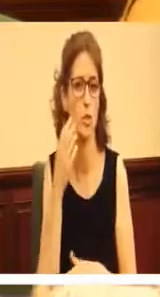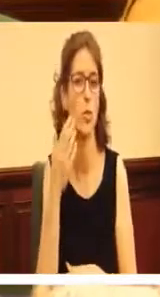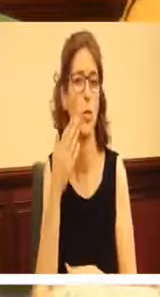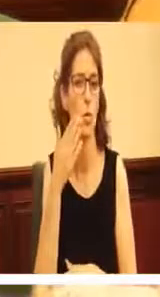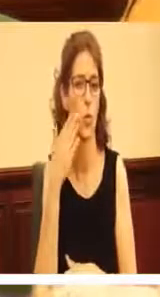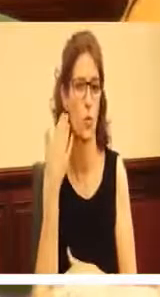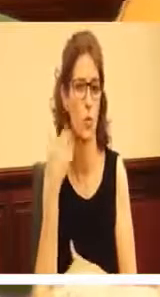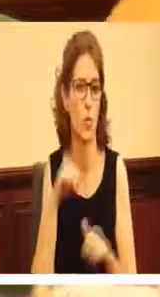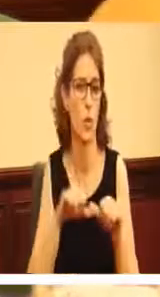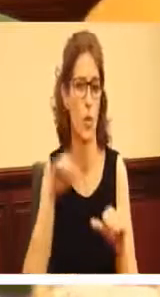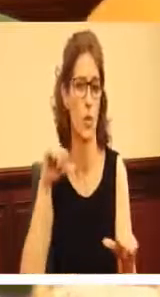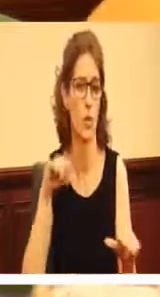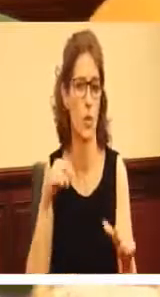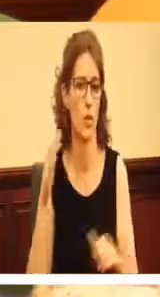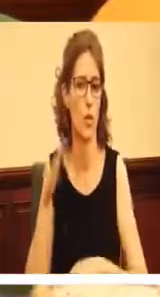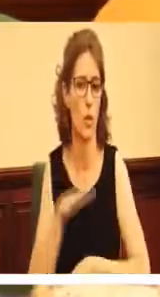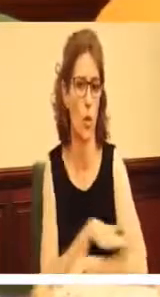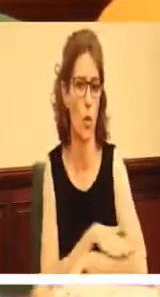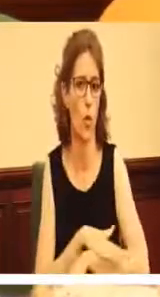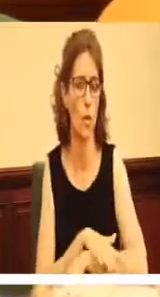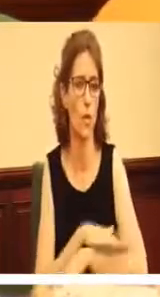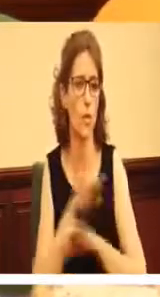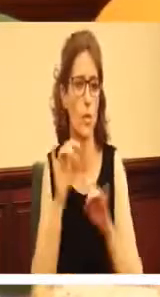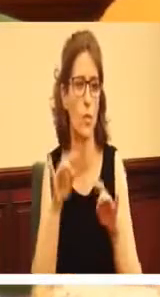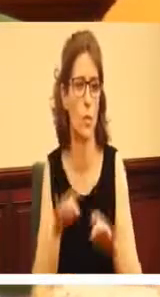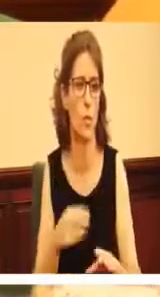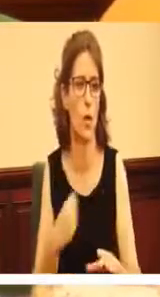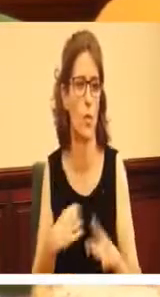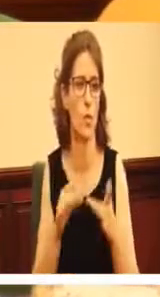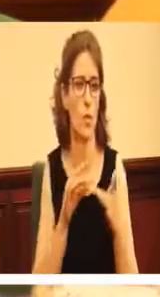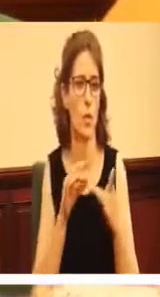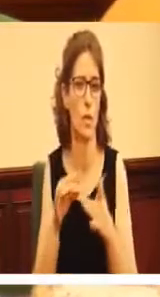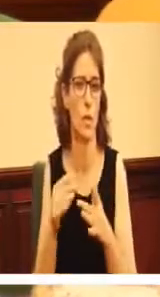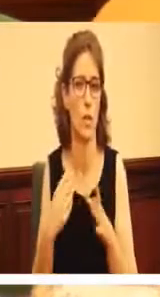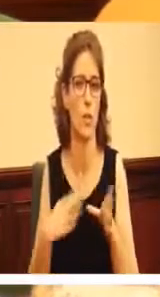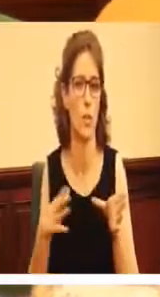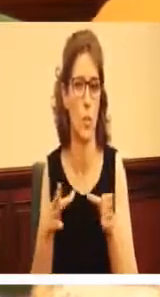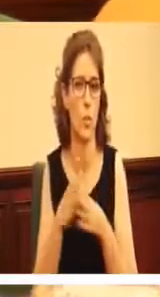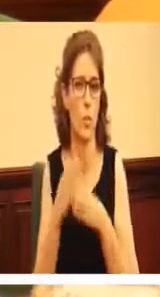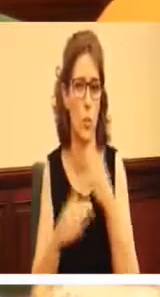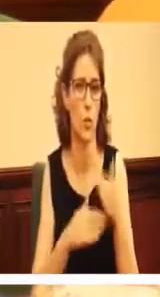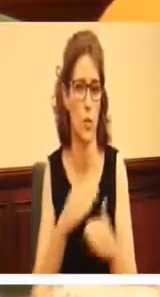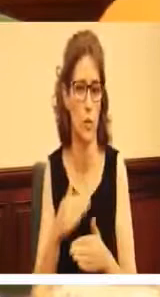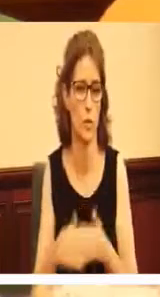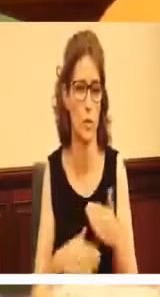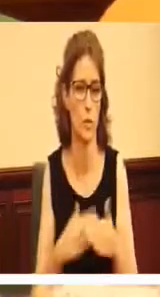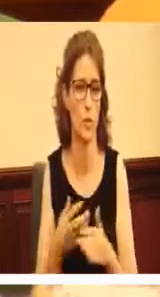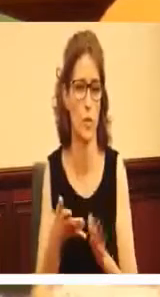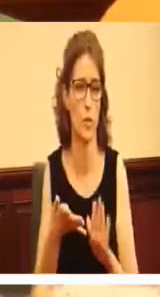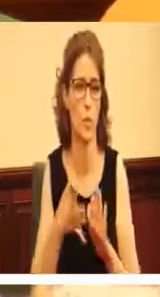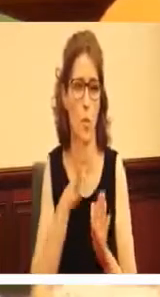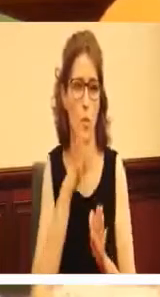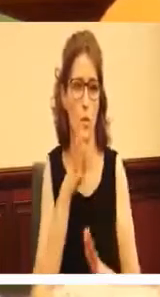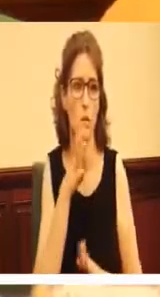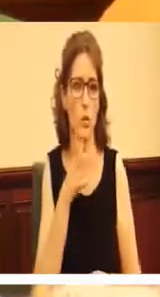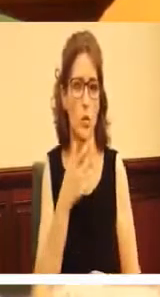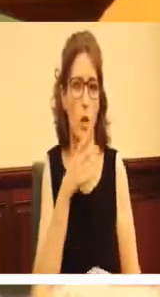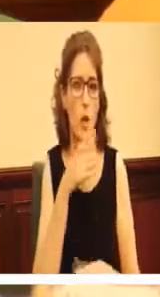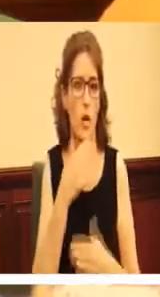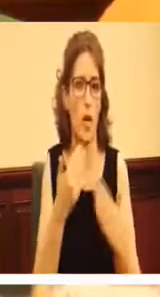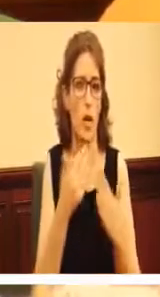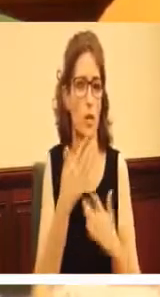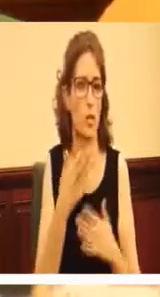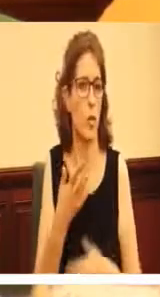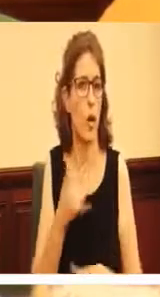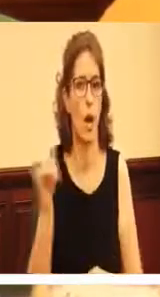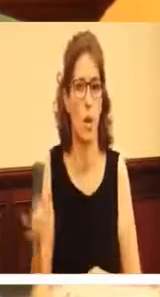anterior mandato, como saben, también liderado por fuerzas progresistas. Por eso no me voy a cansar esta mañana de